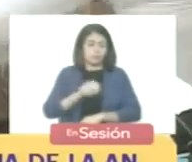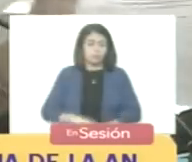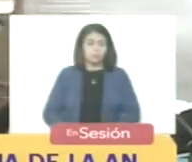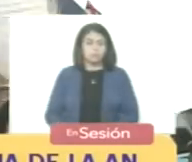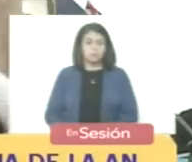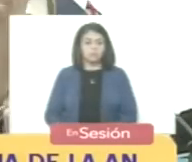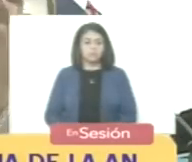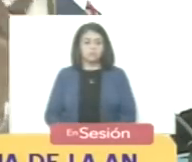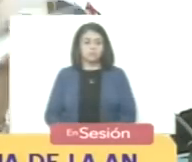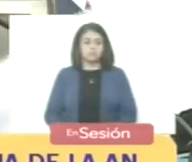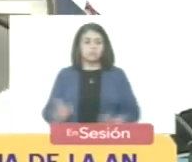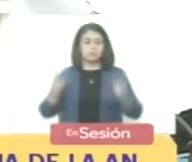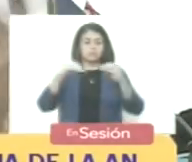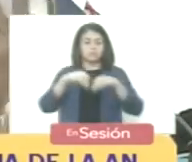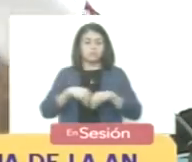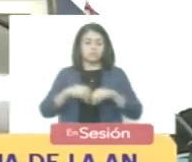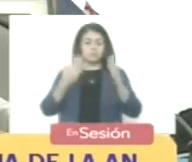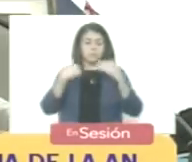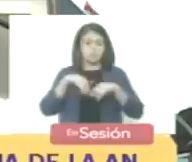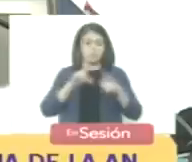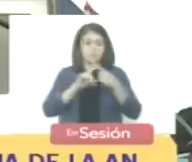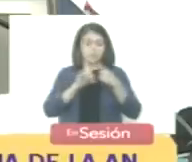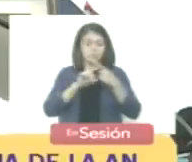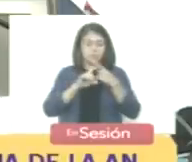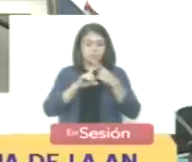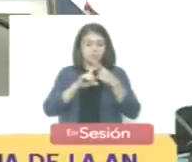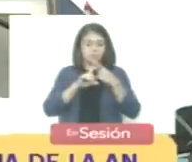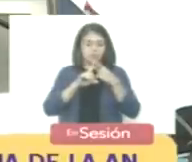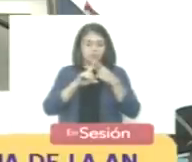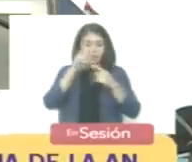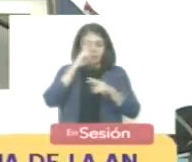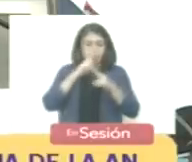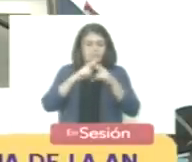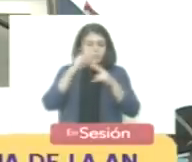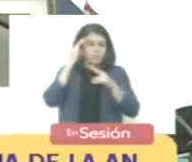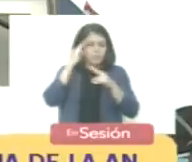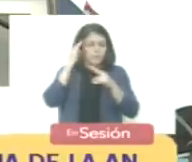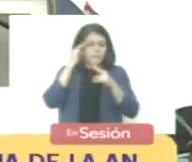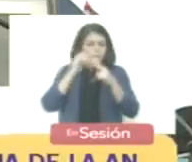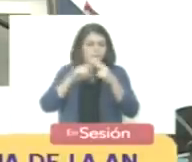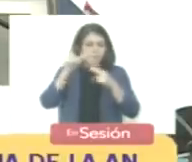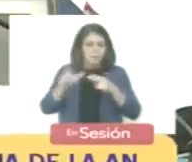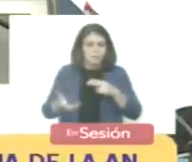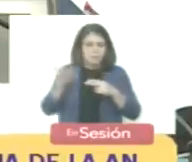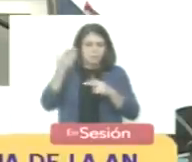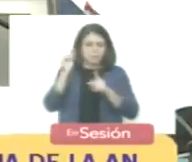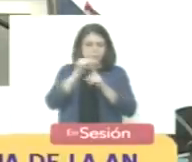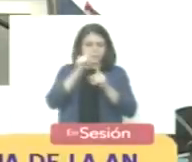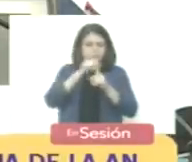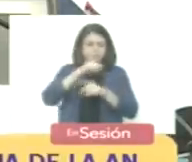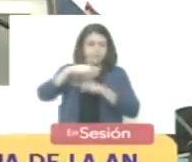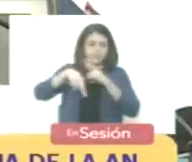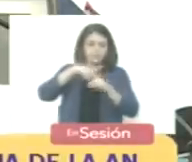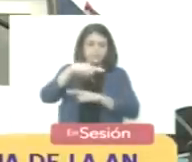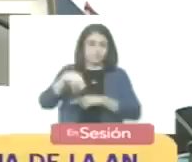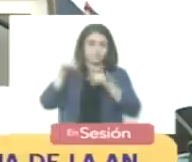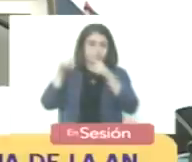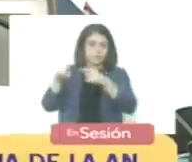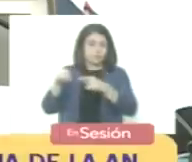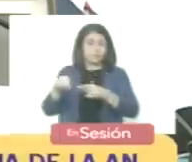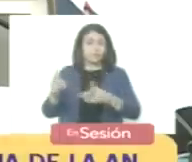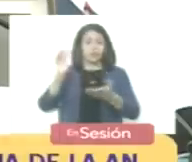Caracas. Acuerda, primero, honrar la memoria de este valioso luchador revolucionario